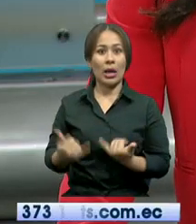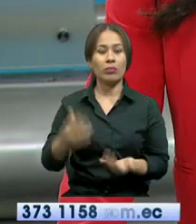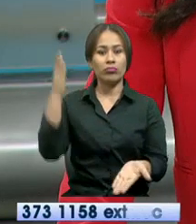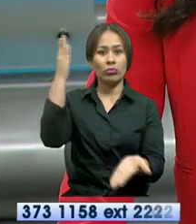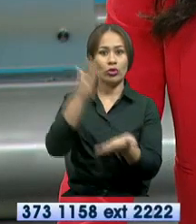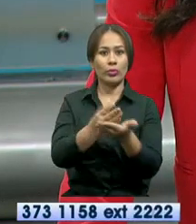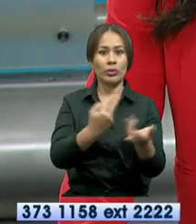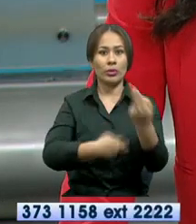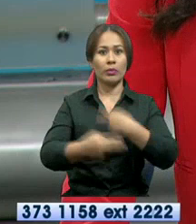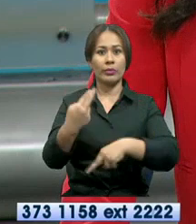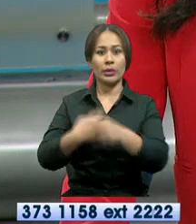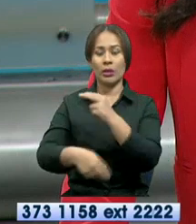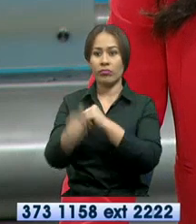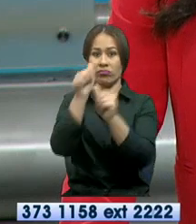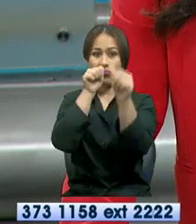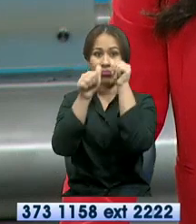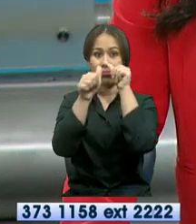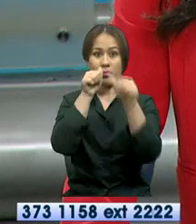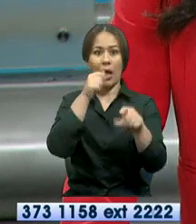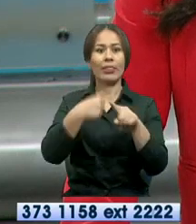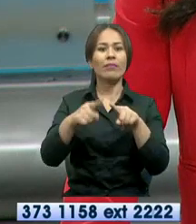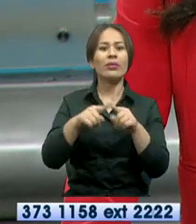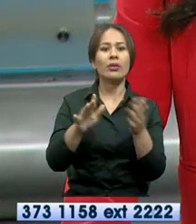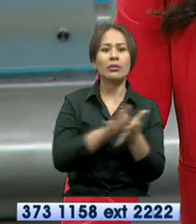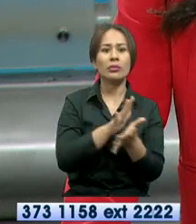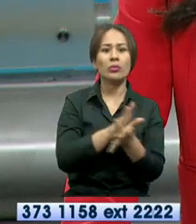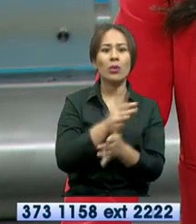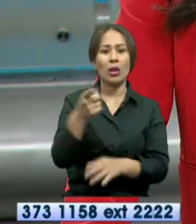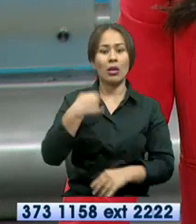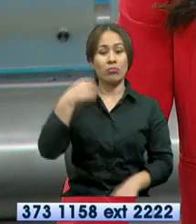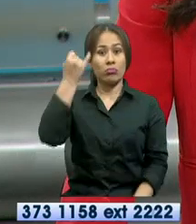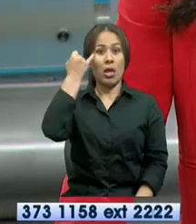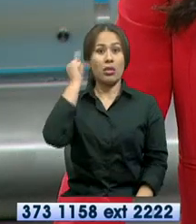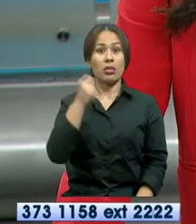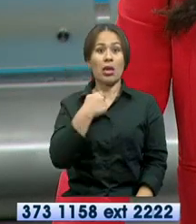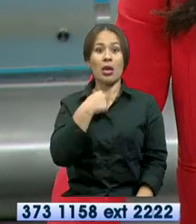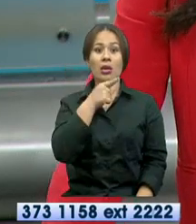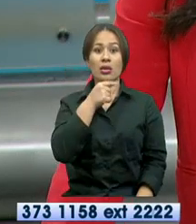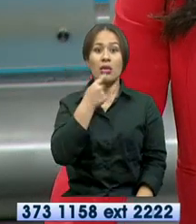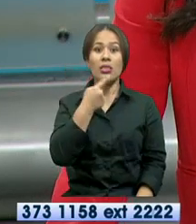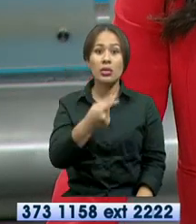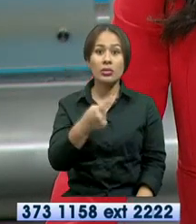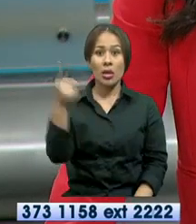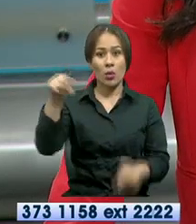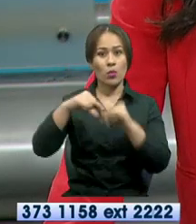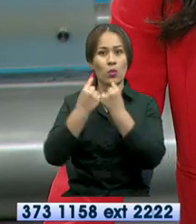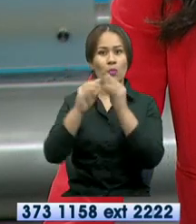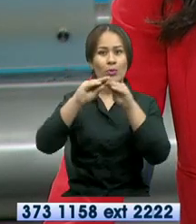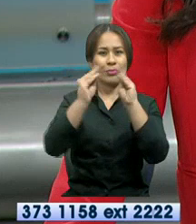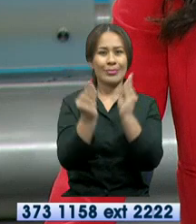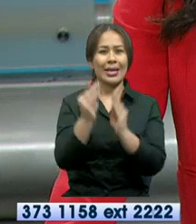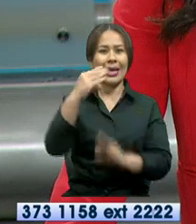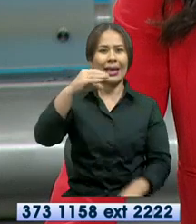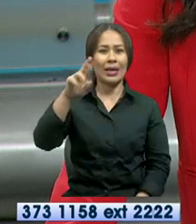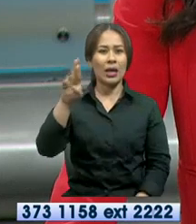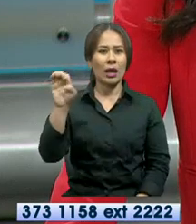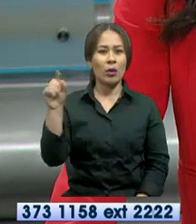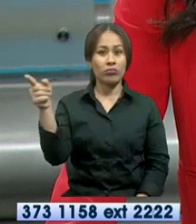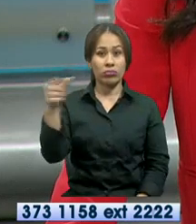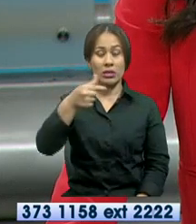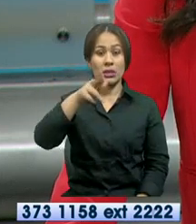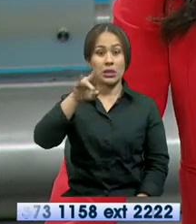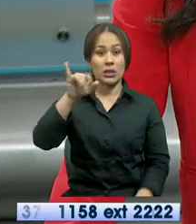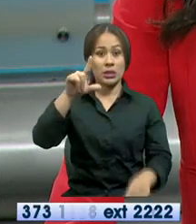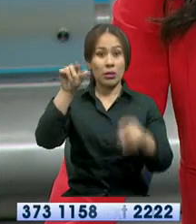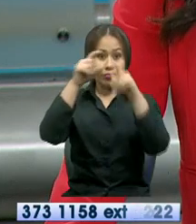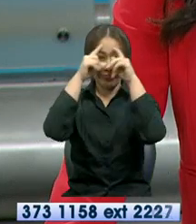Erradicar la venta y consumo de drogas en establecimientos educativos es una de las propuestas de campaña del candidato presidencial por el movimiento Creo, Guillermo